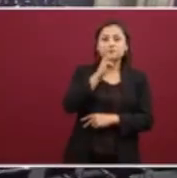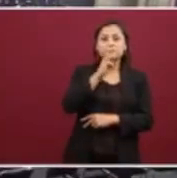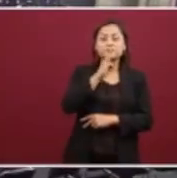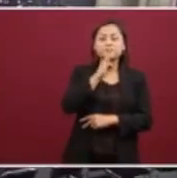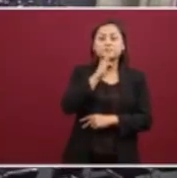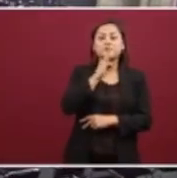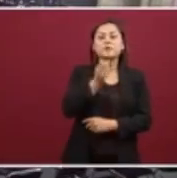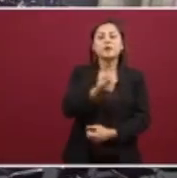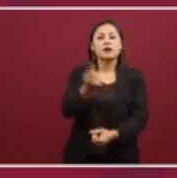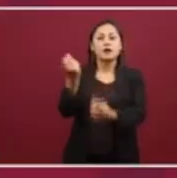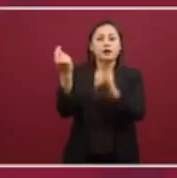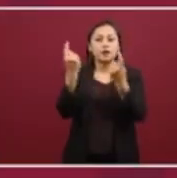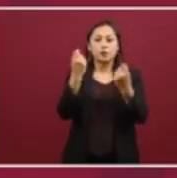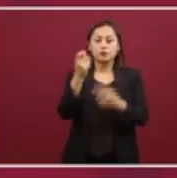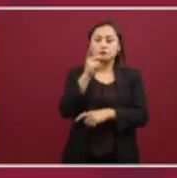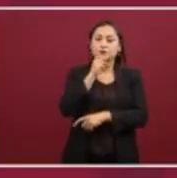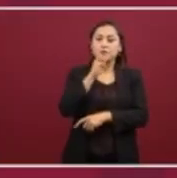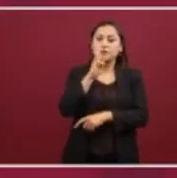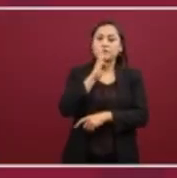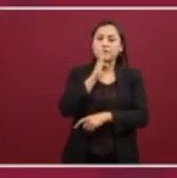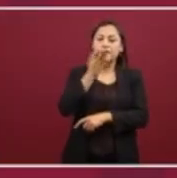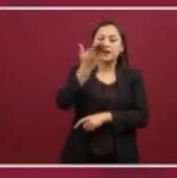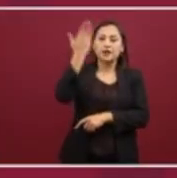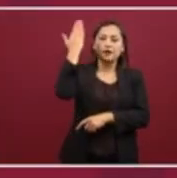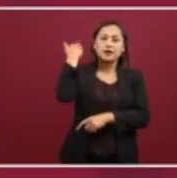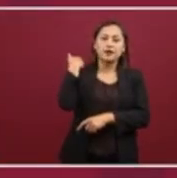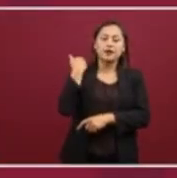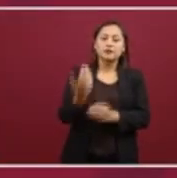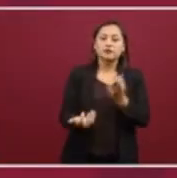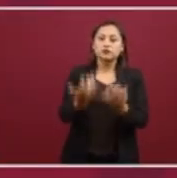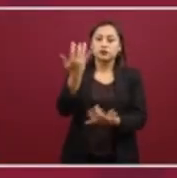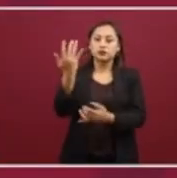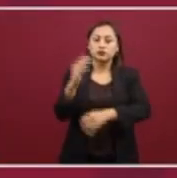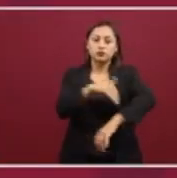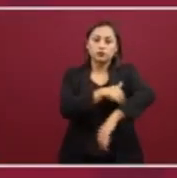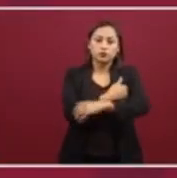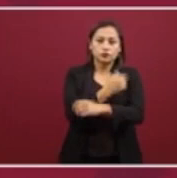vida en el incendio de la guardería ABC,